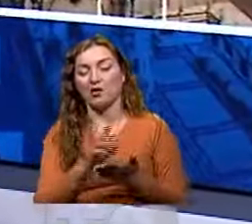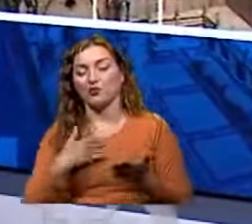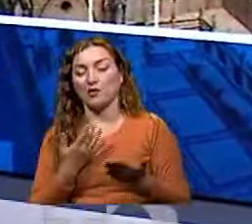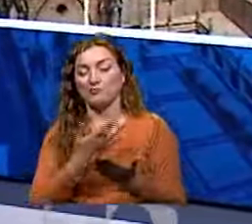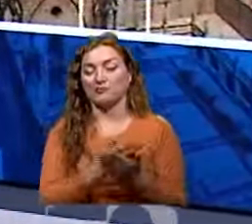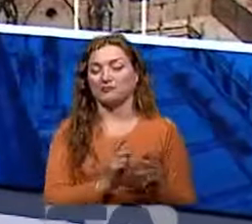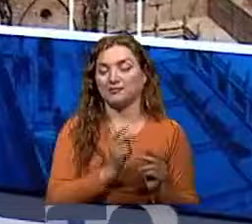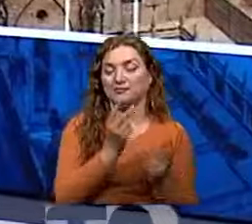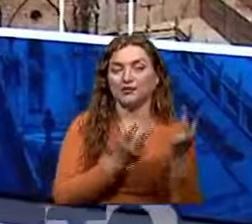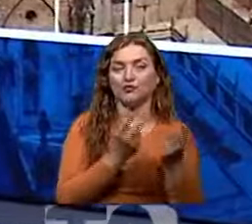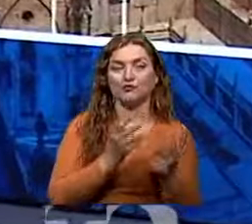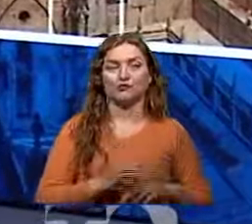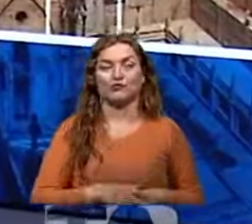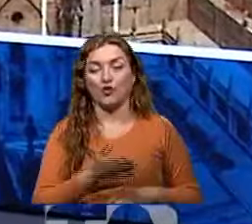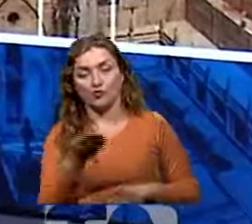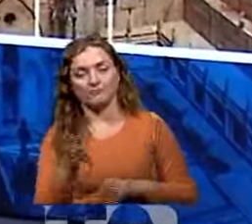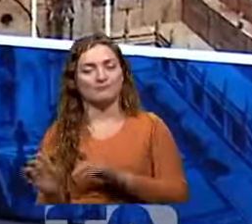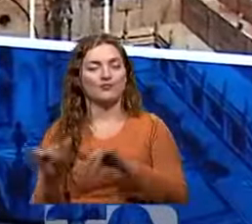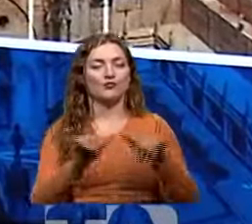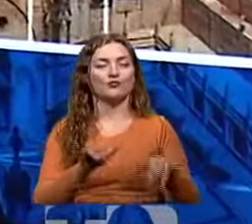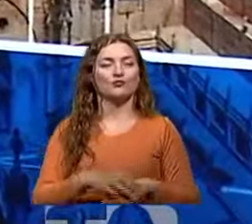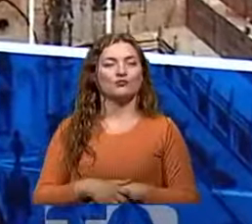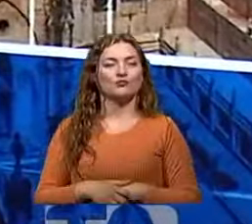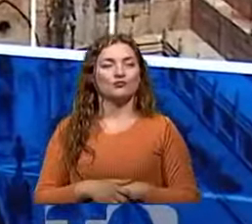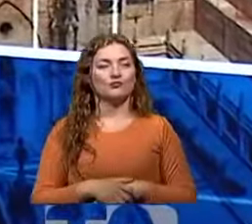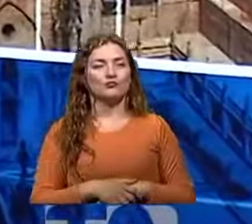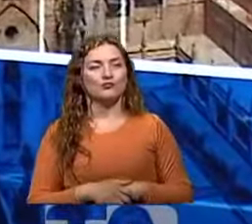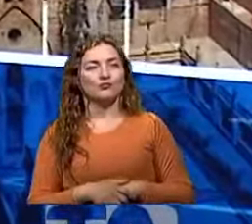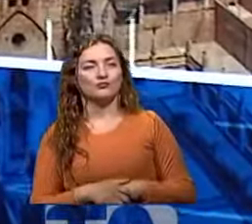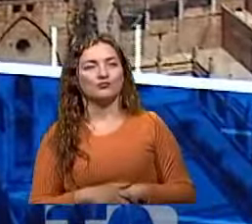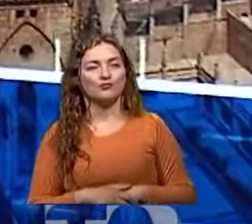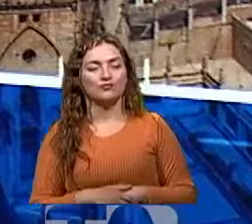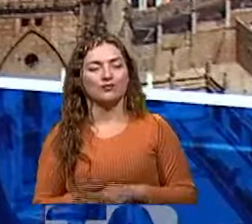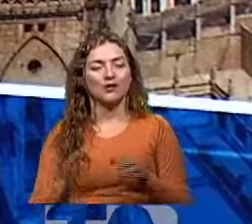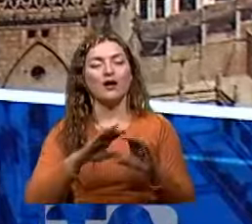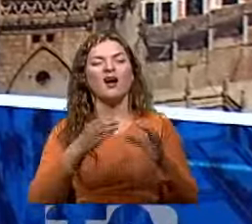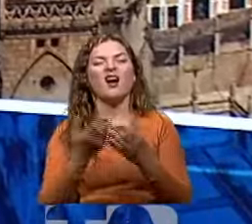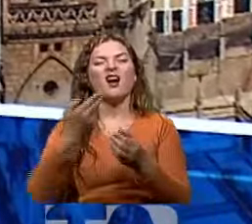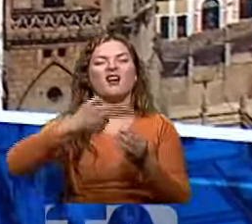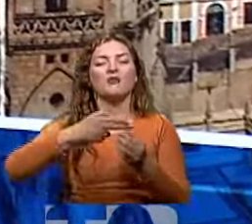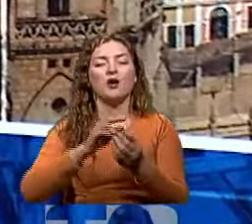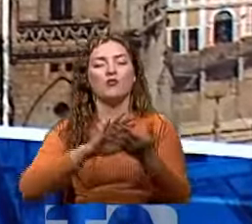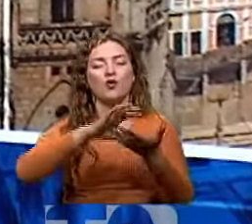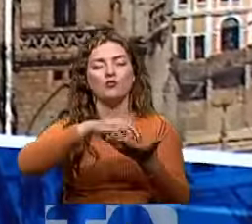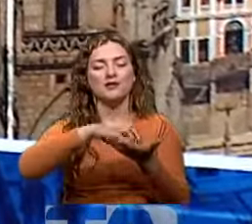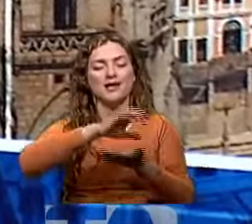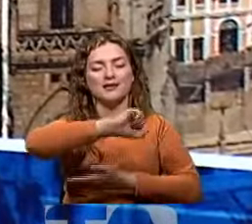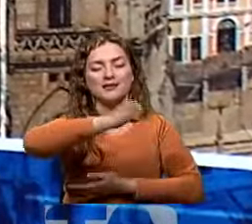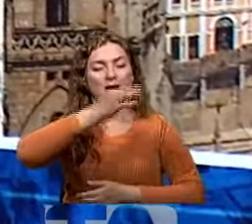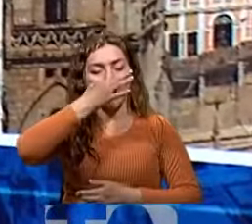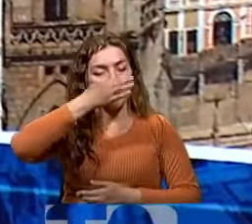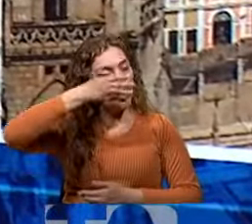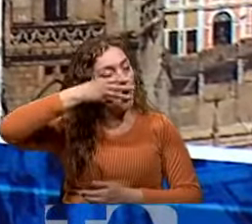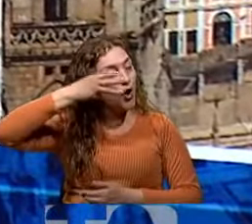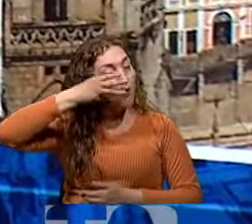a alistar a toda la familia, esperamos que usted haga lo mismo. Y bien, para el regreso a clases en las provincias de la región de la Sierra y Amazonía,